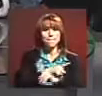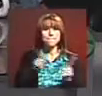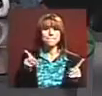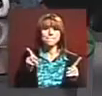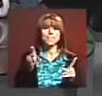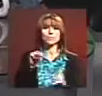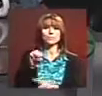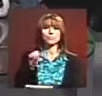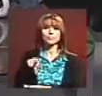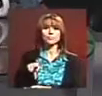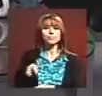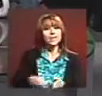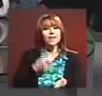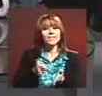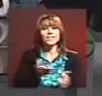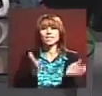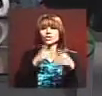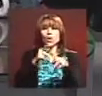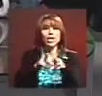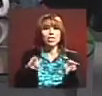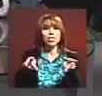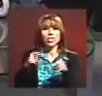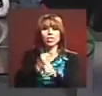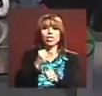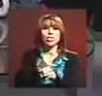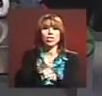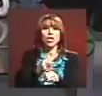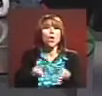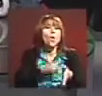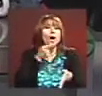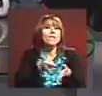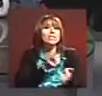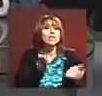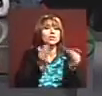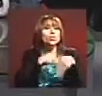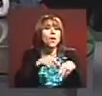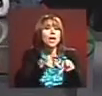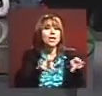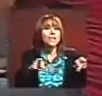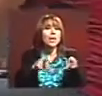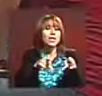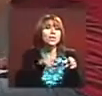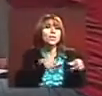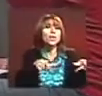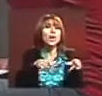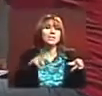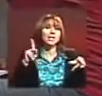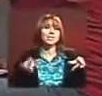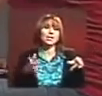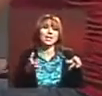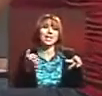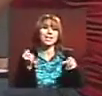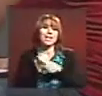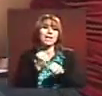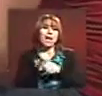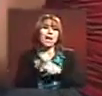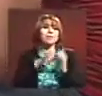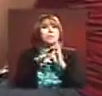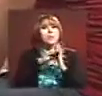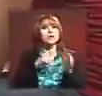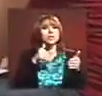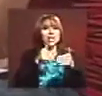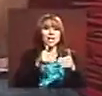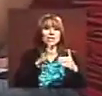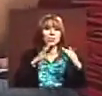empleador a veces no tiene plazas o a veces no tiene plazas donde la persona desea trabajar, ¿verdad? Que es, digamos, cerca de su casa, en un lugar